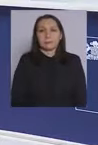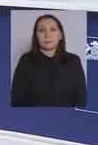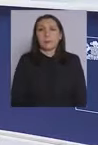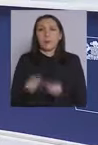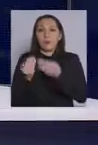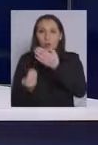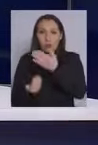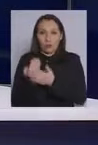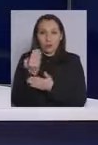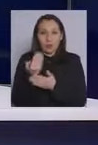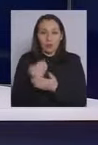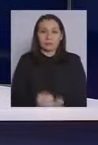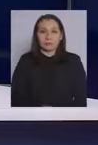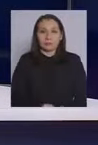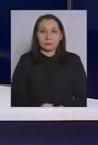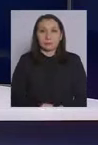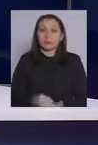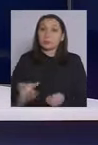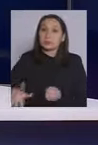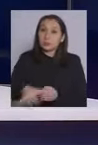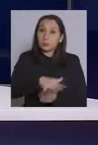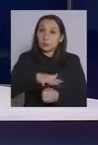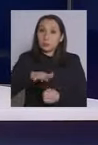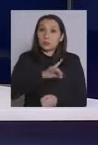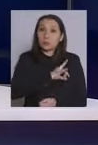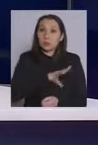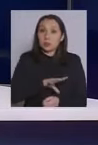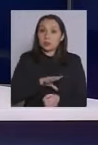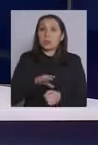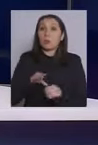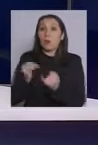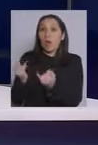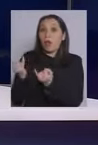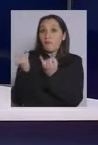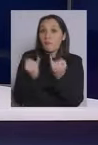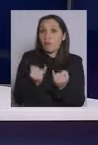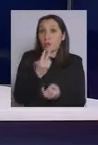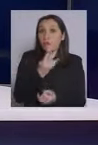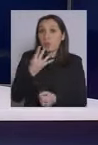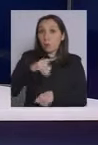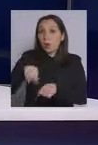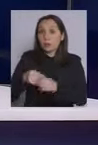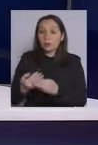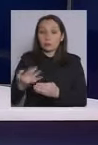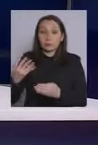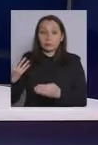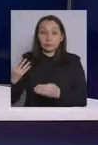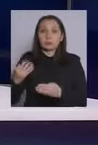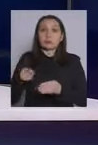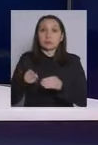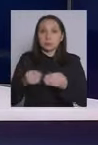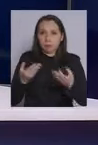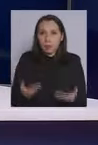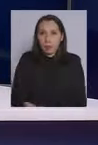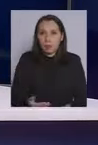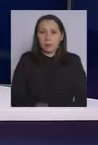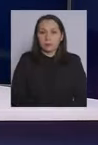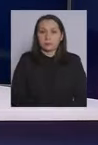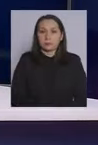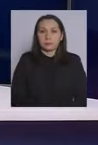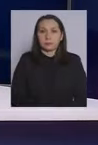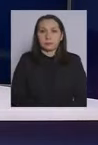Muy buenos días. La situación en nuestro país, de acuerdo al informado durante las últimas 24 horas, es la siguiente: